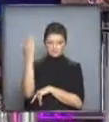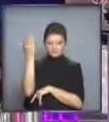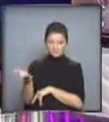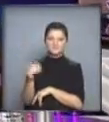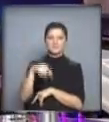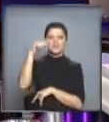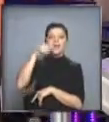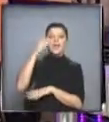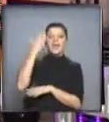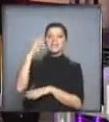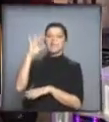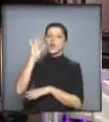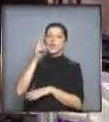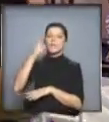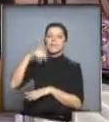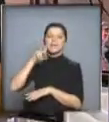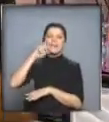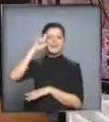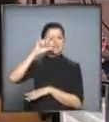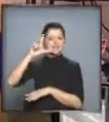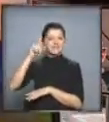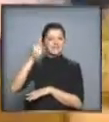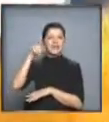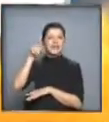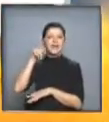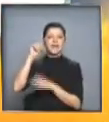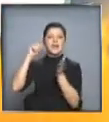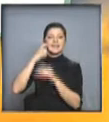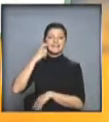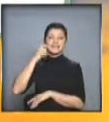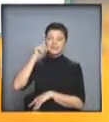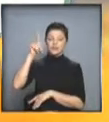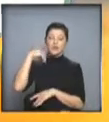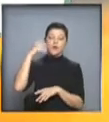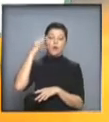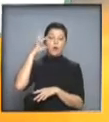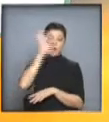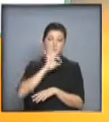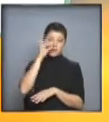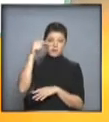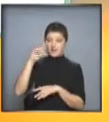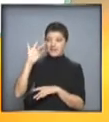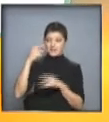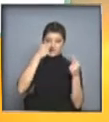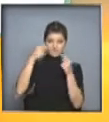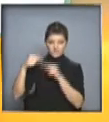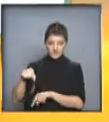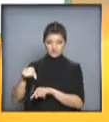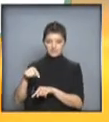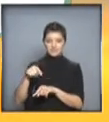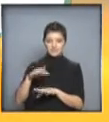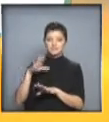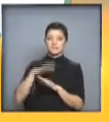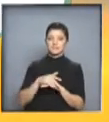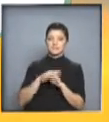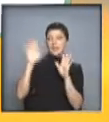Bueno, estaba con Daniela, que estaba ¿en dónde? En Concordia, Entre Ríos, opinando diferente a Daniela, que estaba acá en el piso. Daniela, ¿cómo